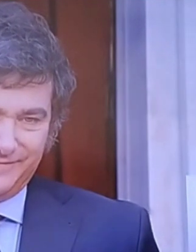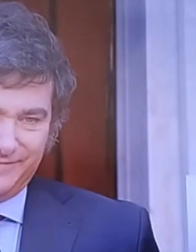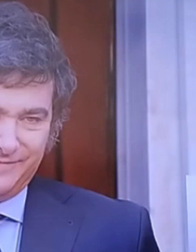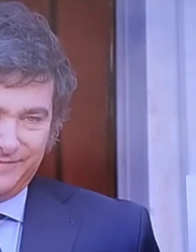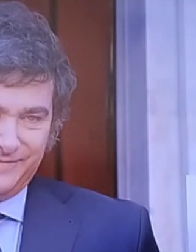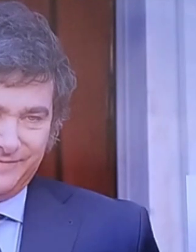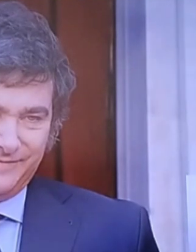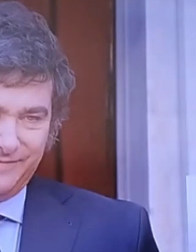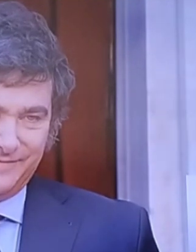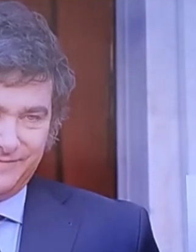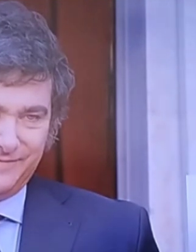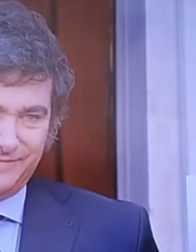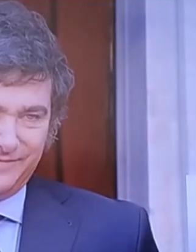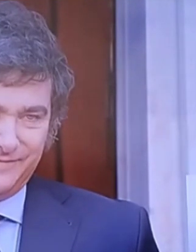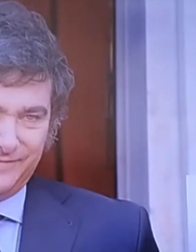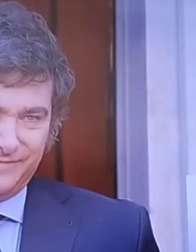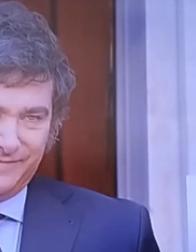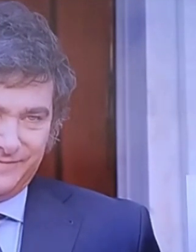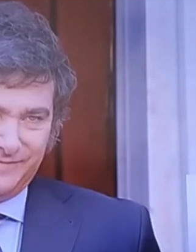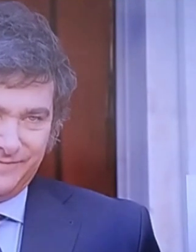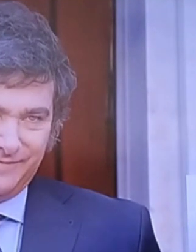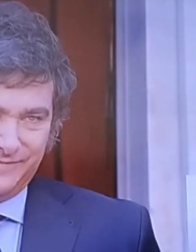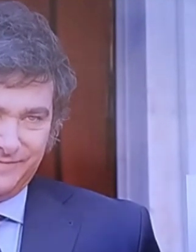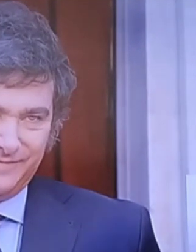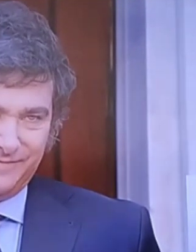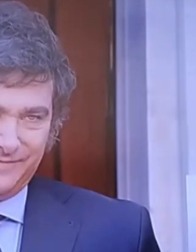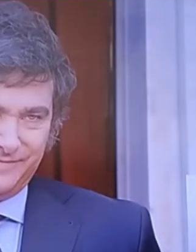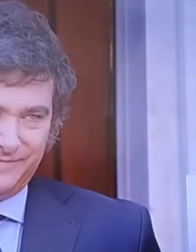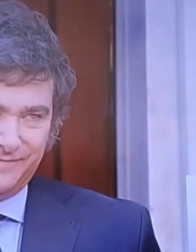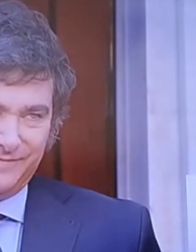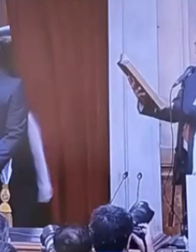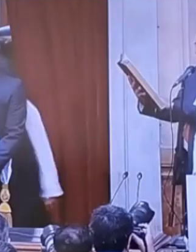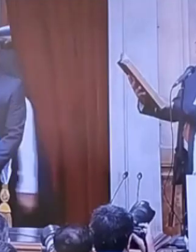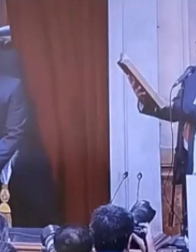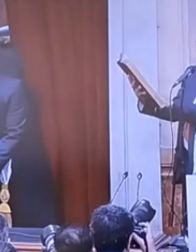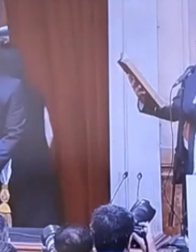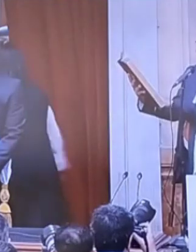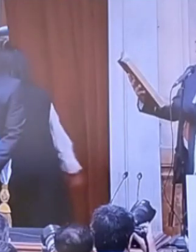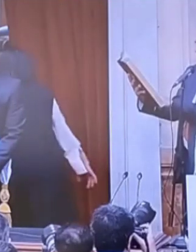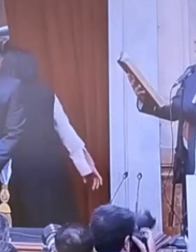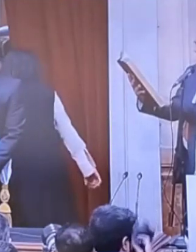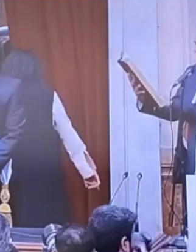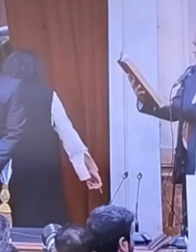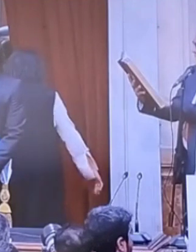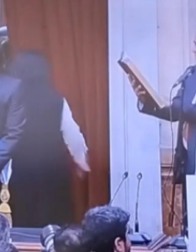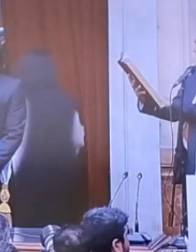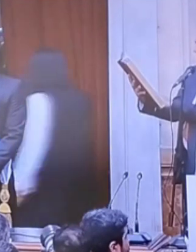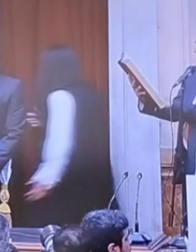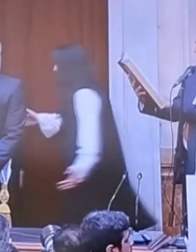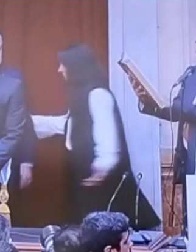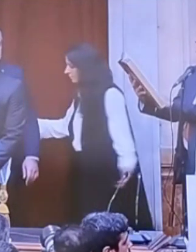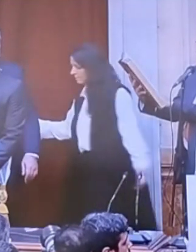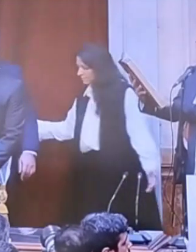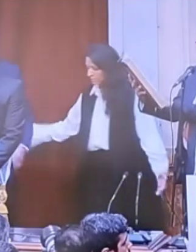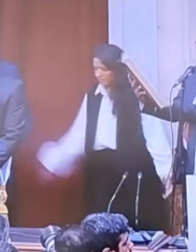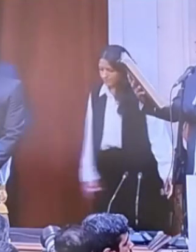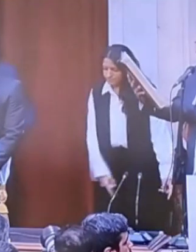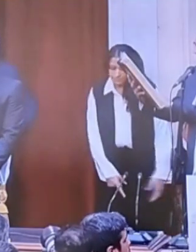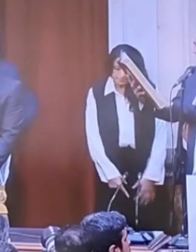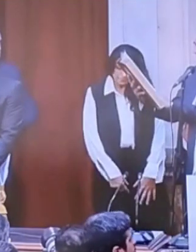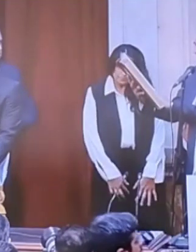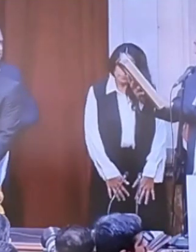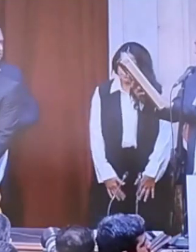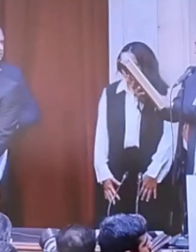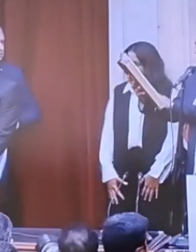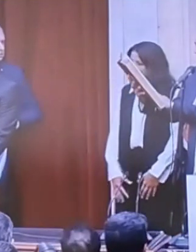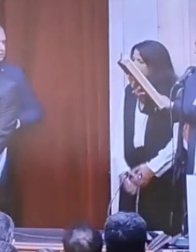Constitución de la en la Argentina ante las honorables cámaras de diputados de senadores de la nación reunidos en la